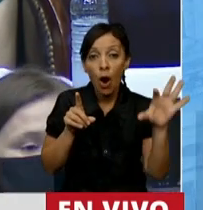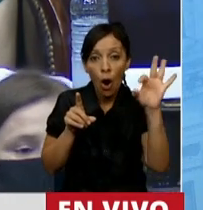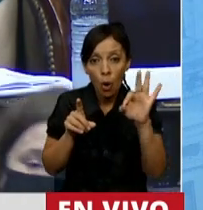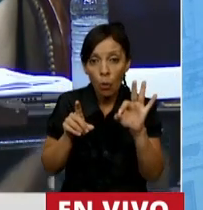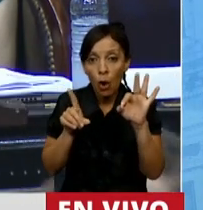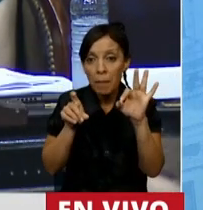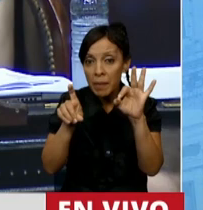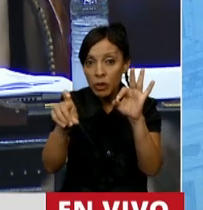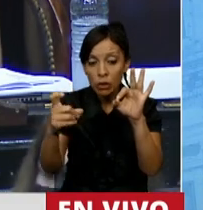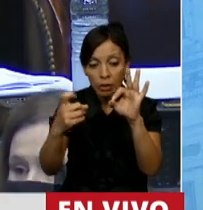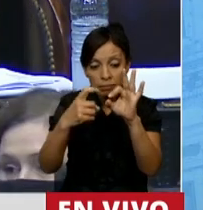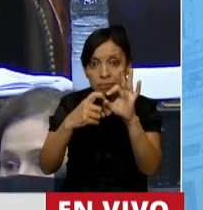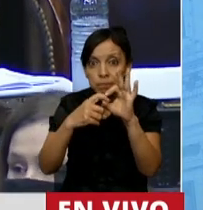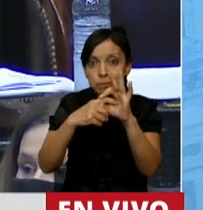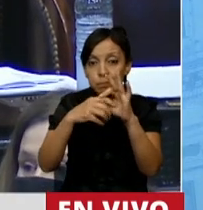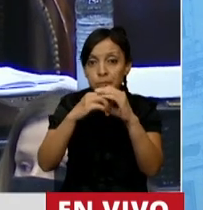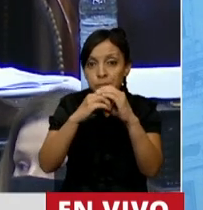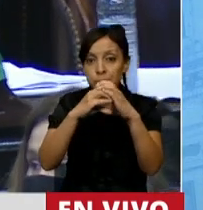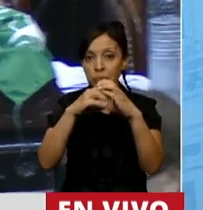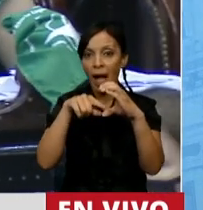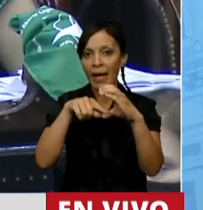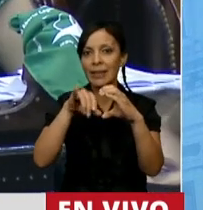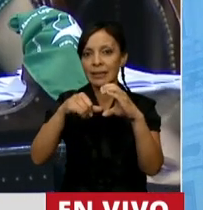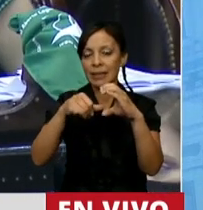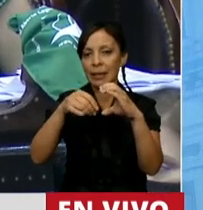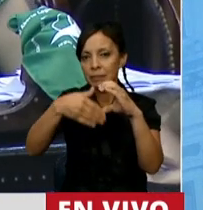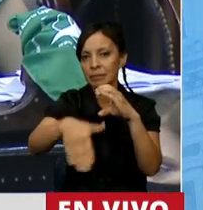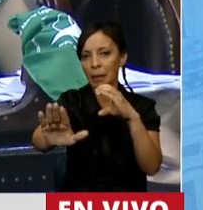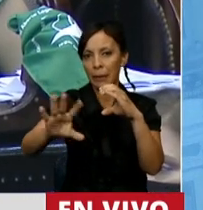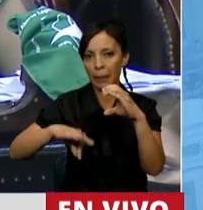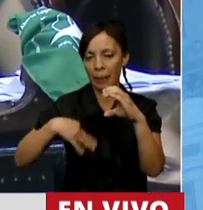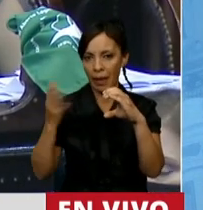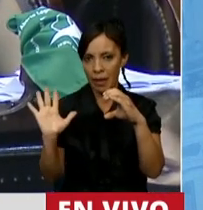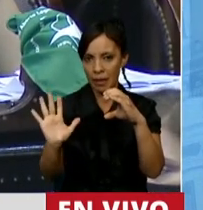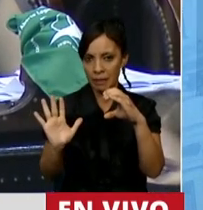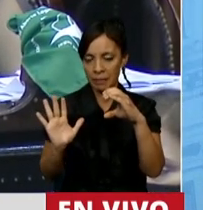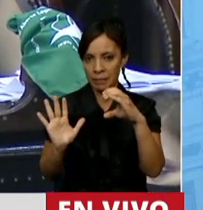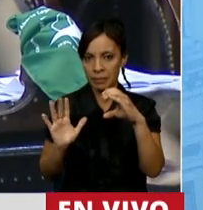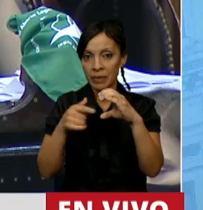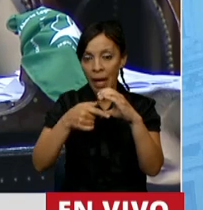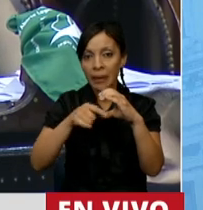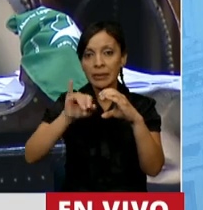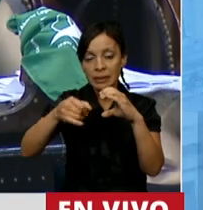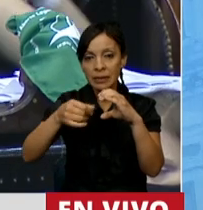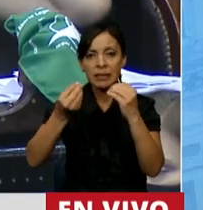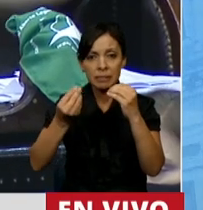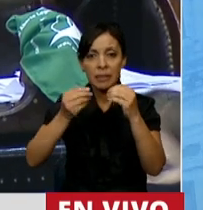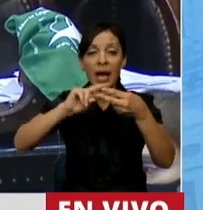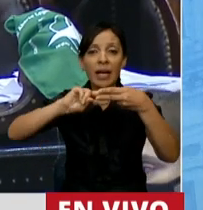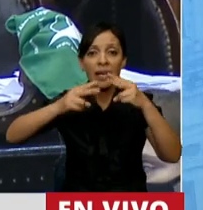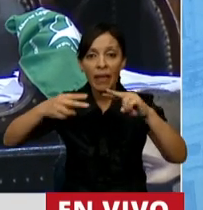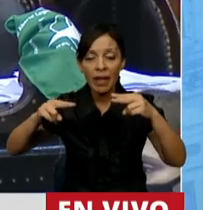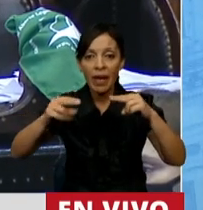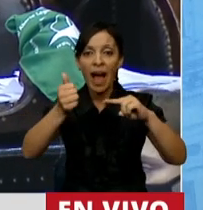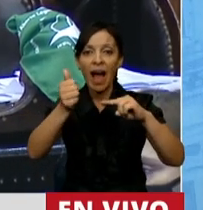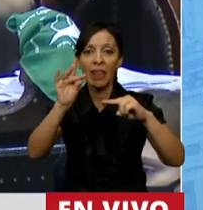del espermatozoide es el nacimiento de una cadena de ADN que